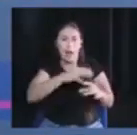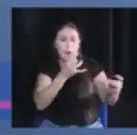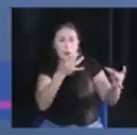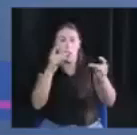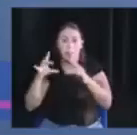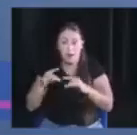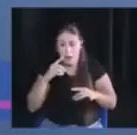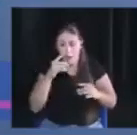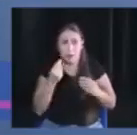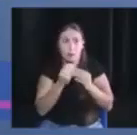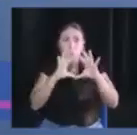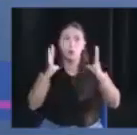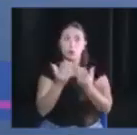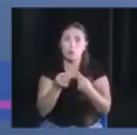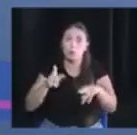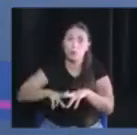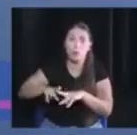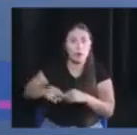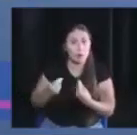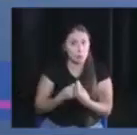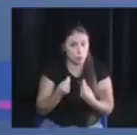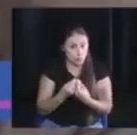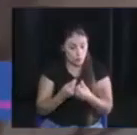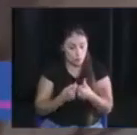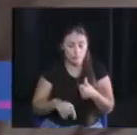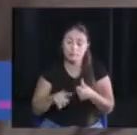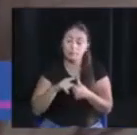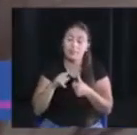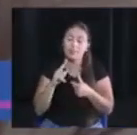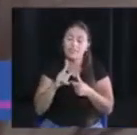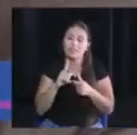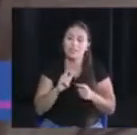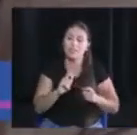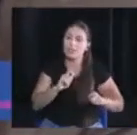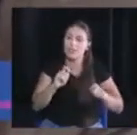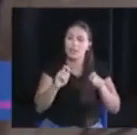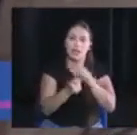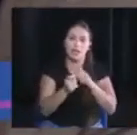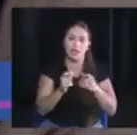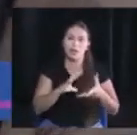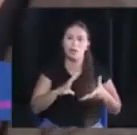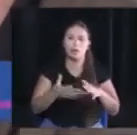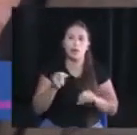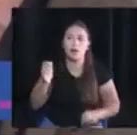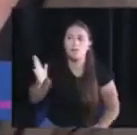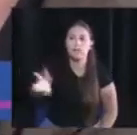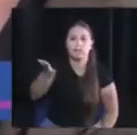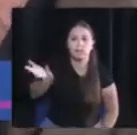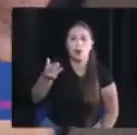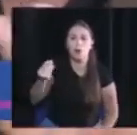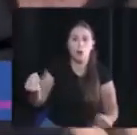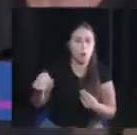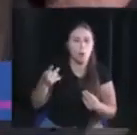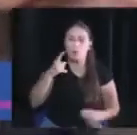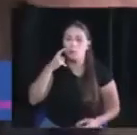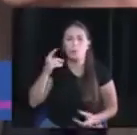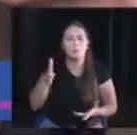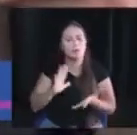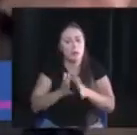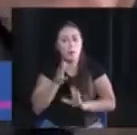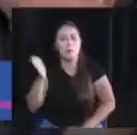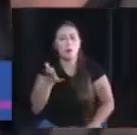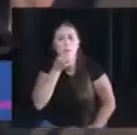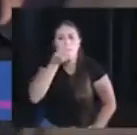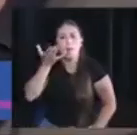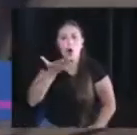mucha. Primera cosa, hay que cambiar las formas de producción de tal manera de producir